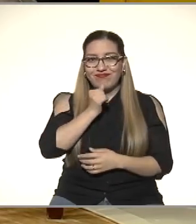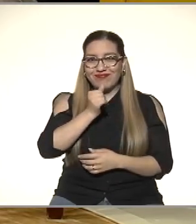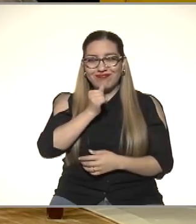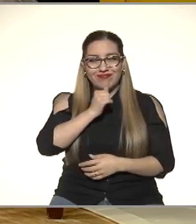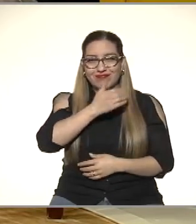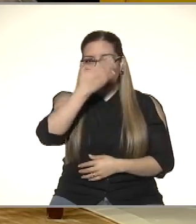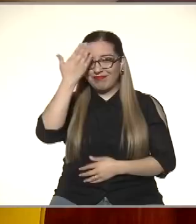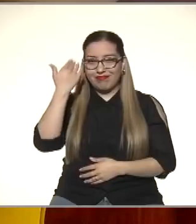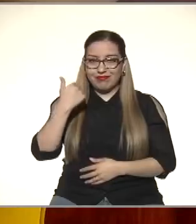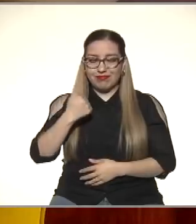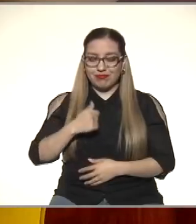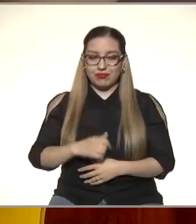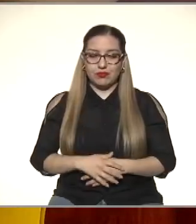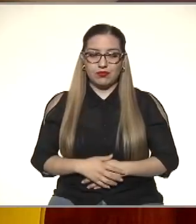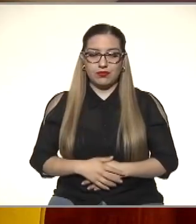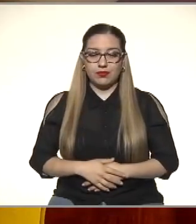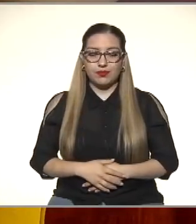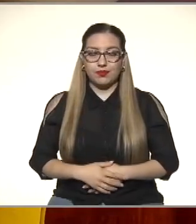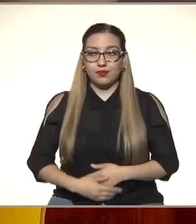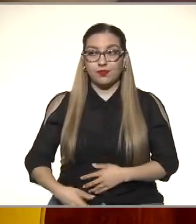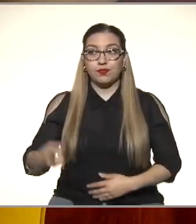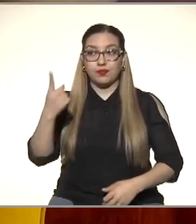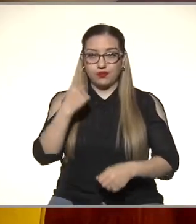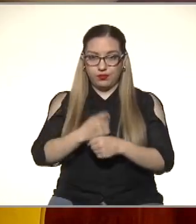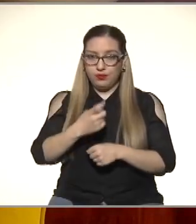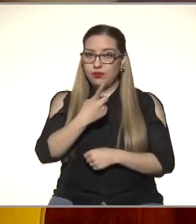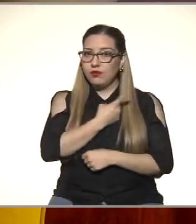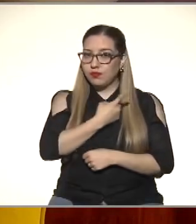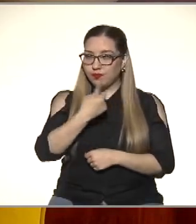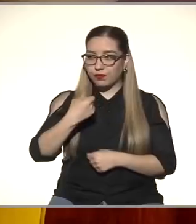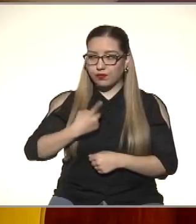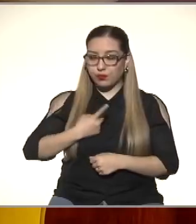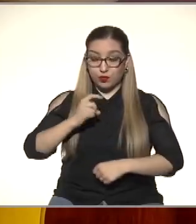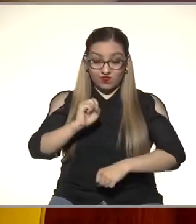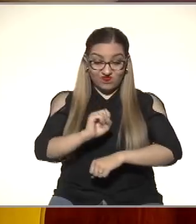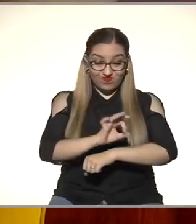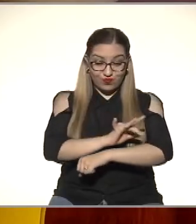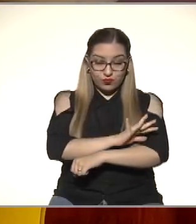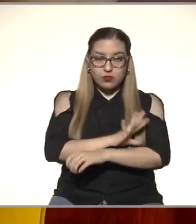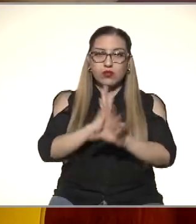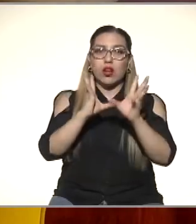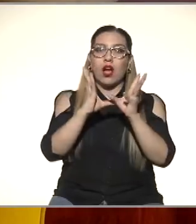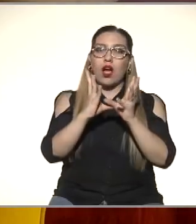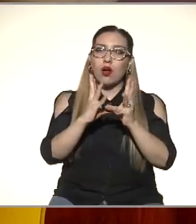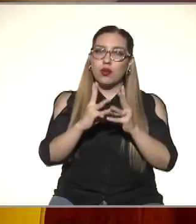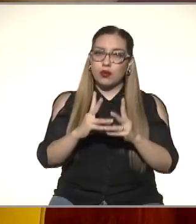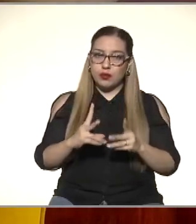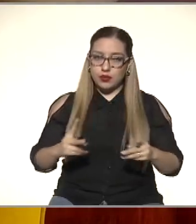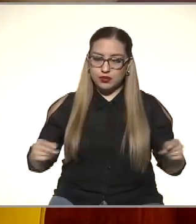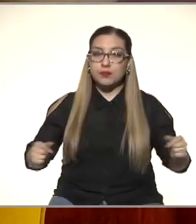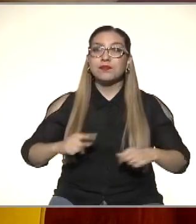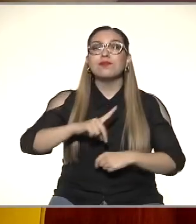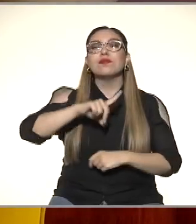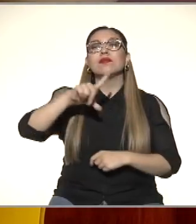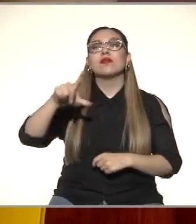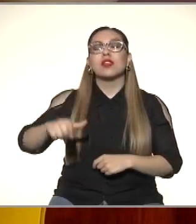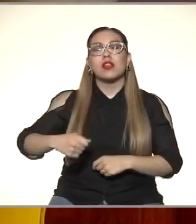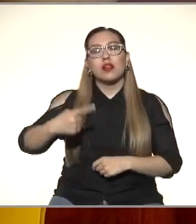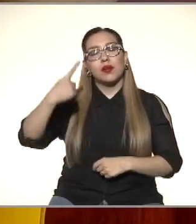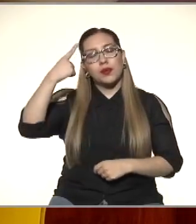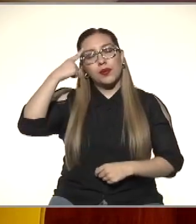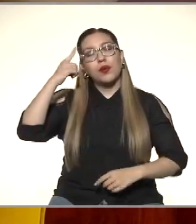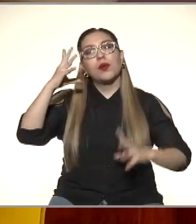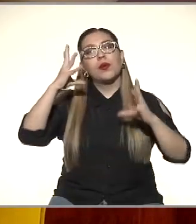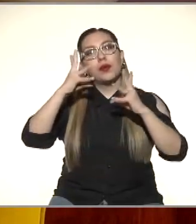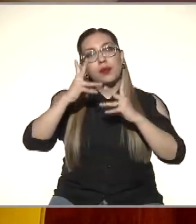otro, literal. Tengo que dejar que la emoción pase y después, muy racionalmente, pensar en